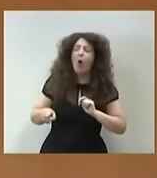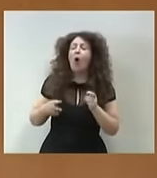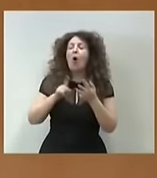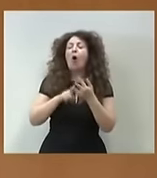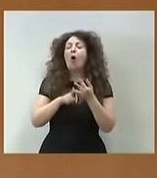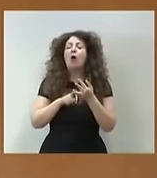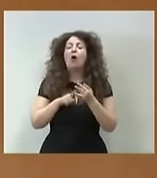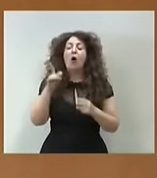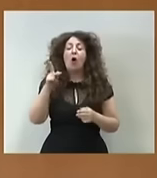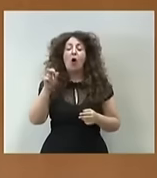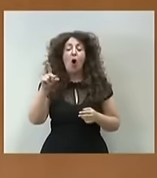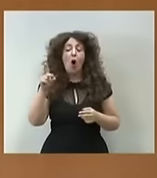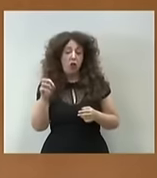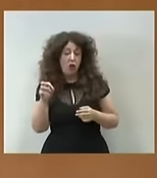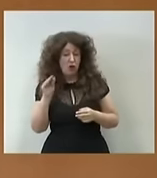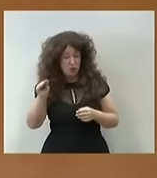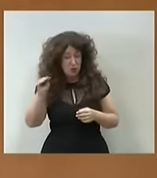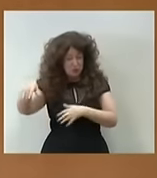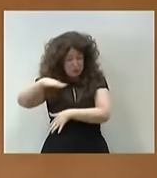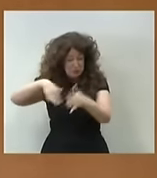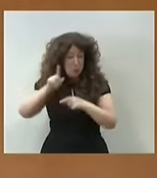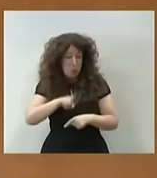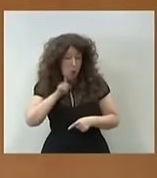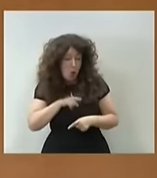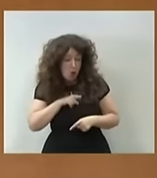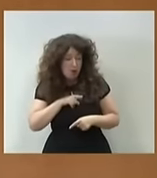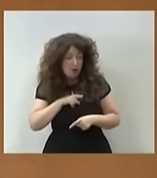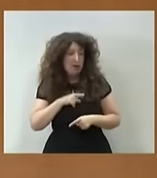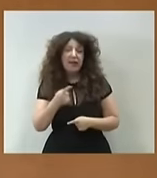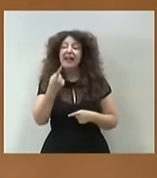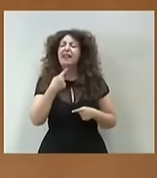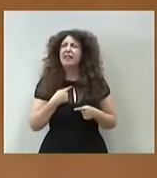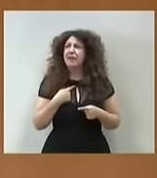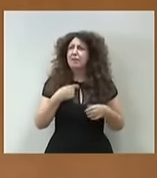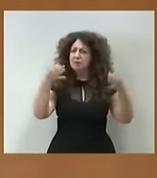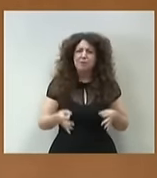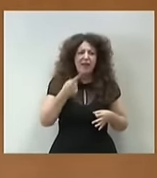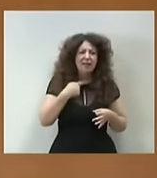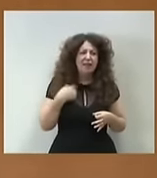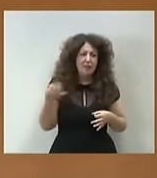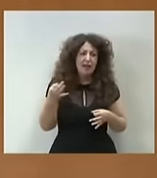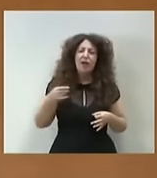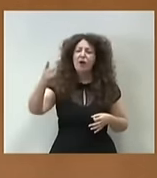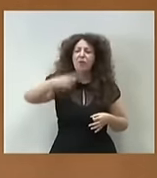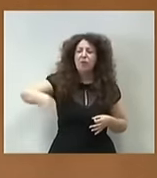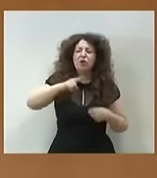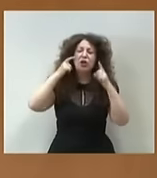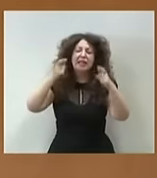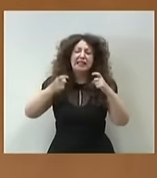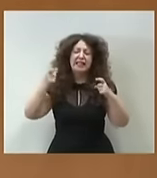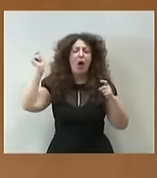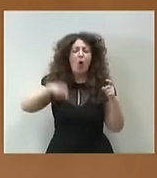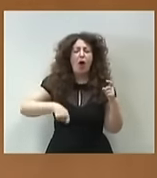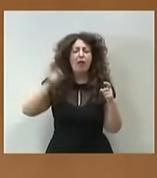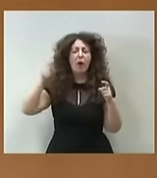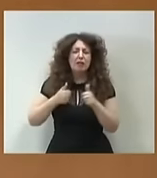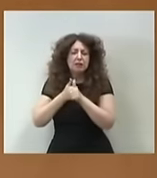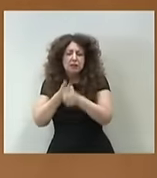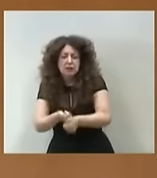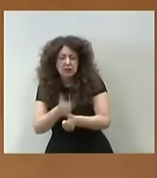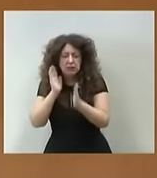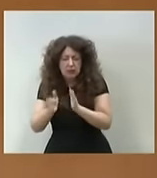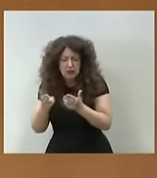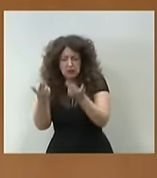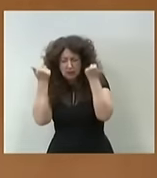operación Coldo es también un bulo? ¿Me puede decir exactamente de qué estamos hablando? Ustedes lo que están haciendo es tratar de someter a los jueces y perseguir a los medios